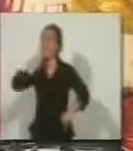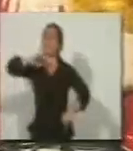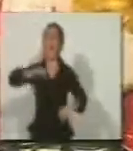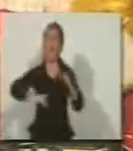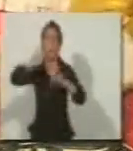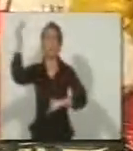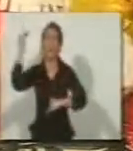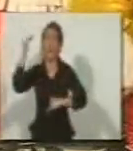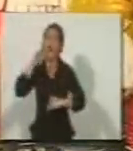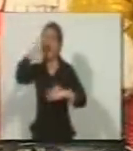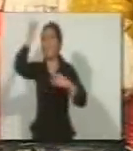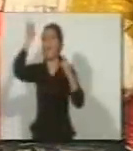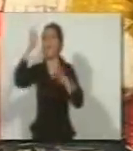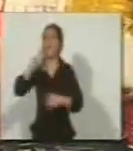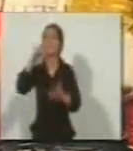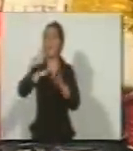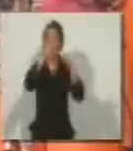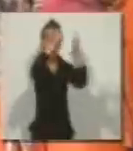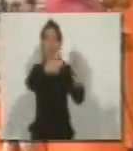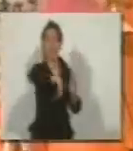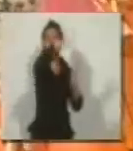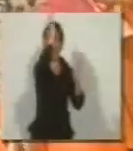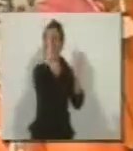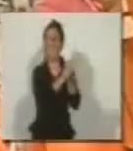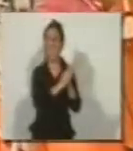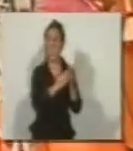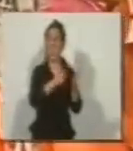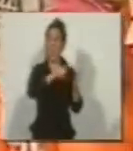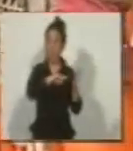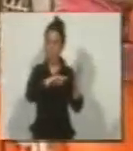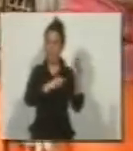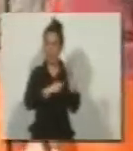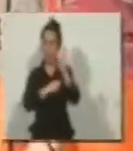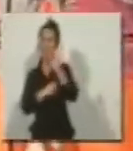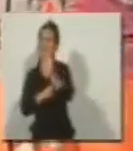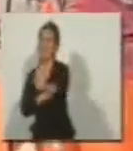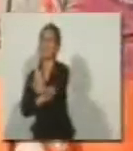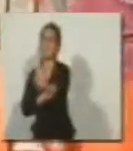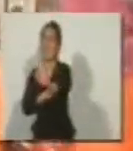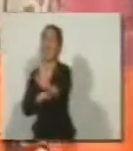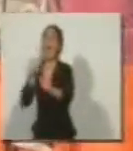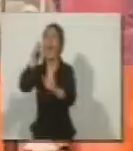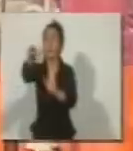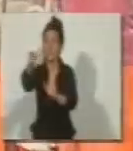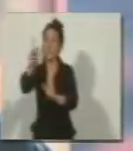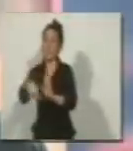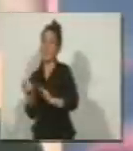por fin tenemos un cartel que me representa a mí, que me representa a ti.